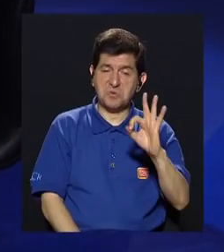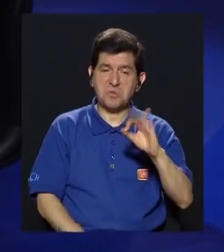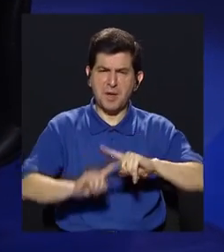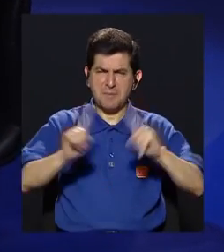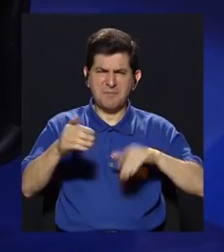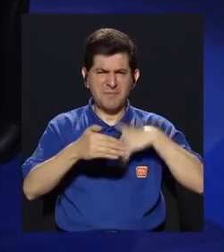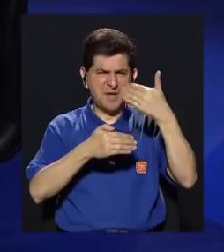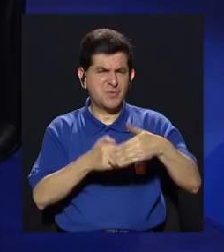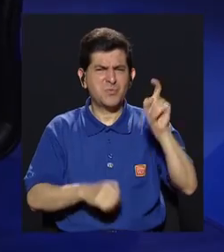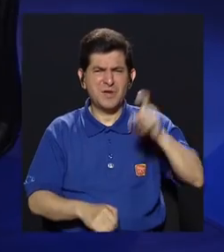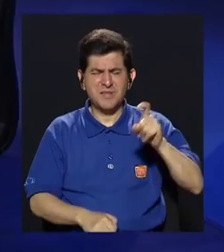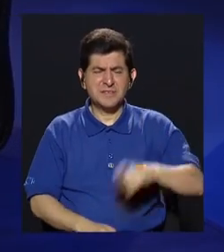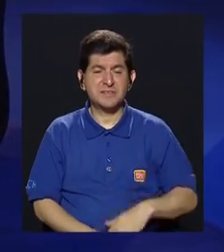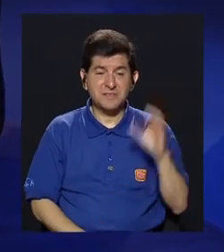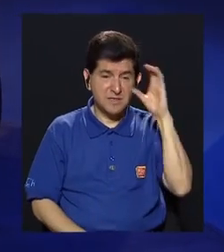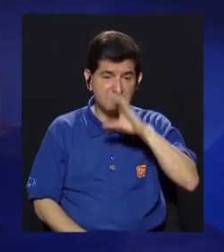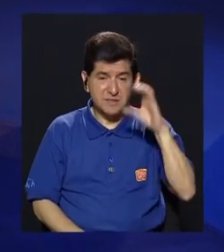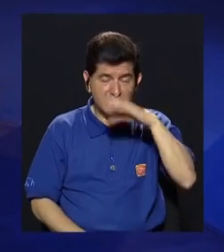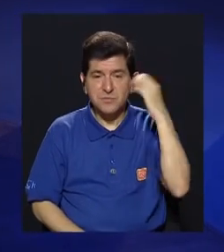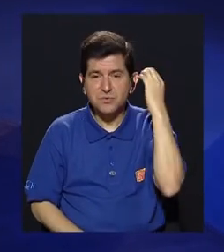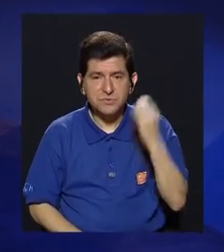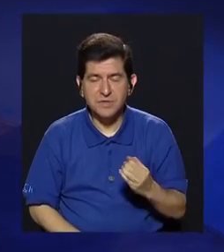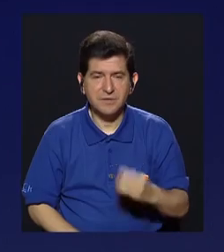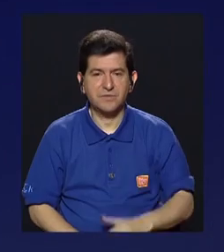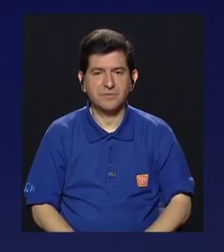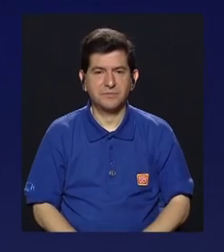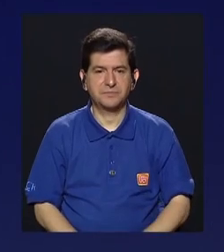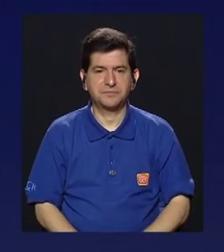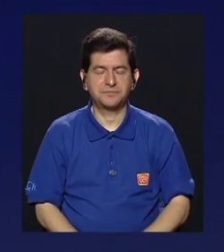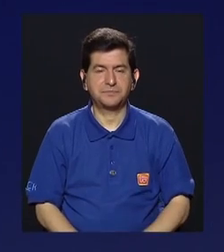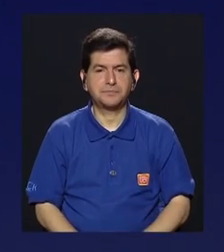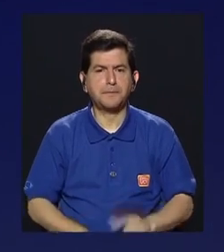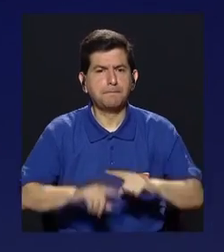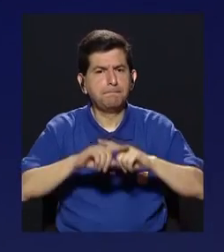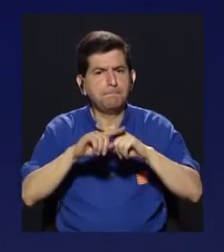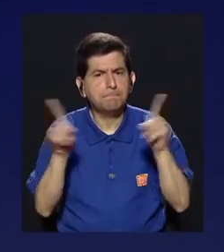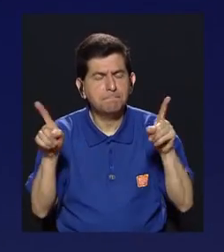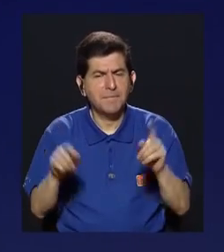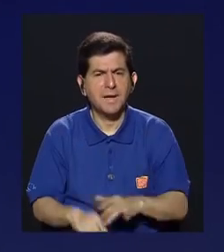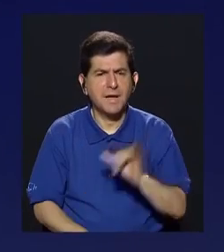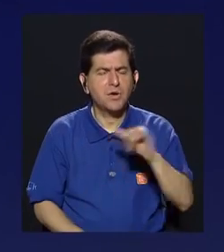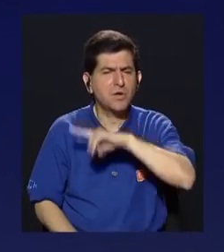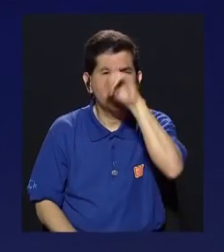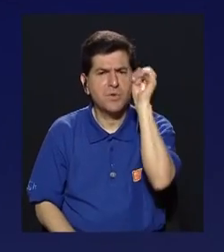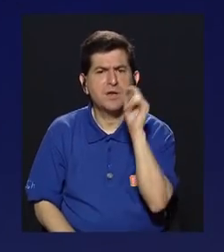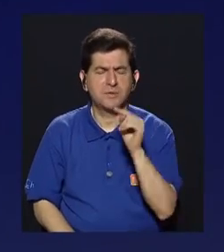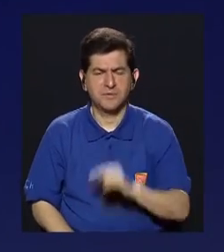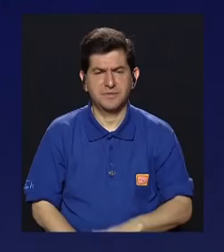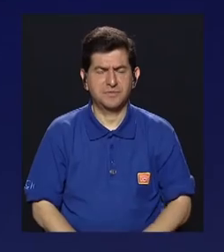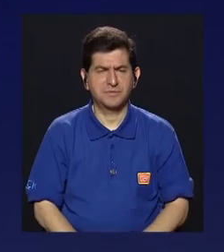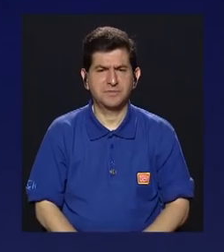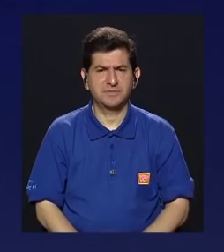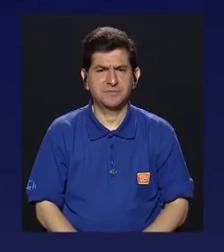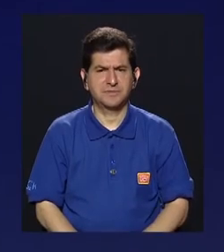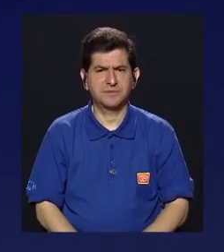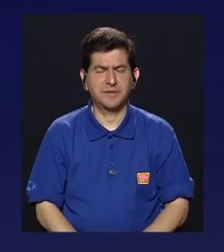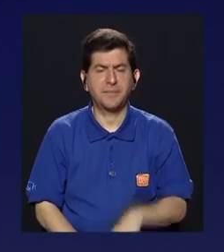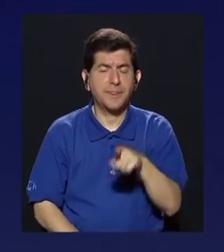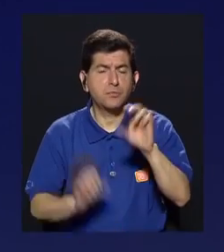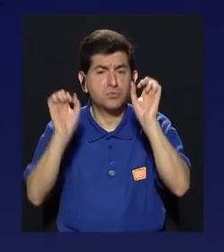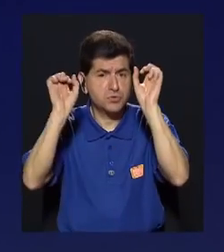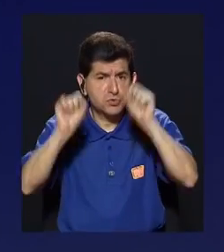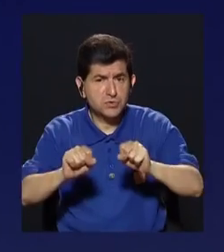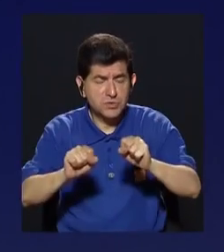ya necesitan buscar oro porque si no no pueden comer sí sin embargo y también te quería preguntar eso como lo grabas